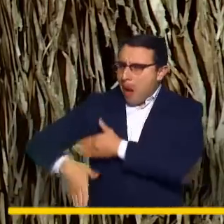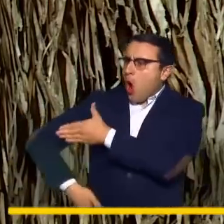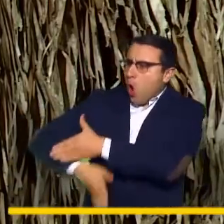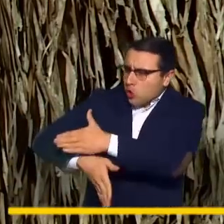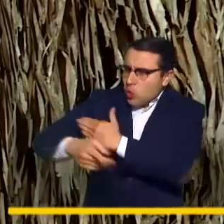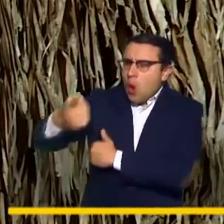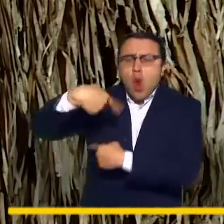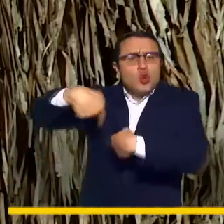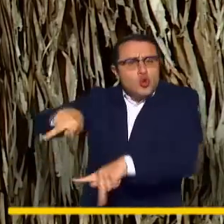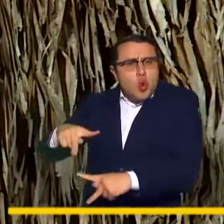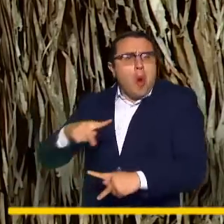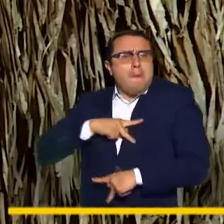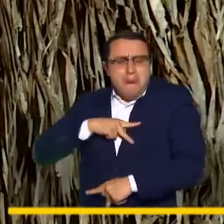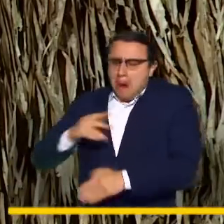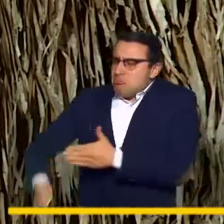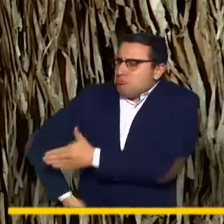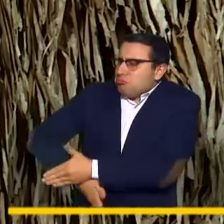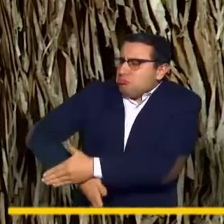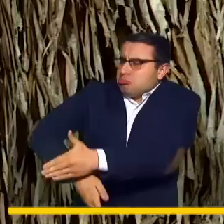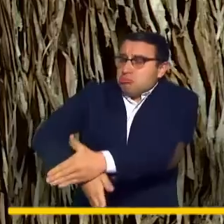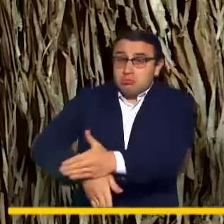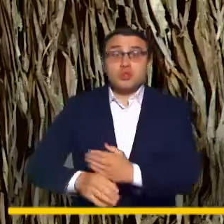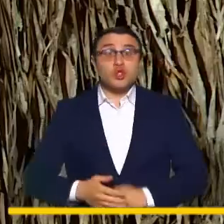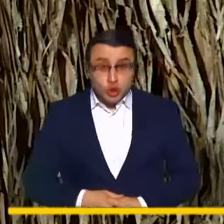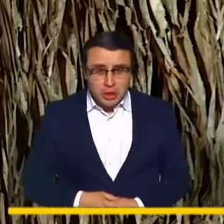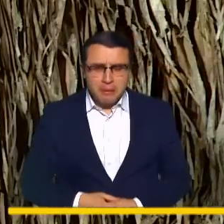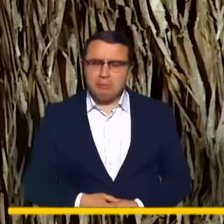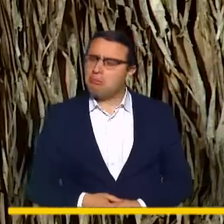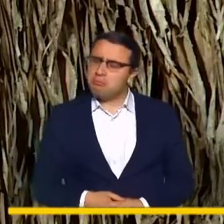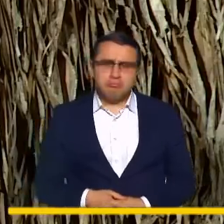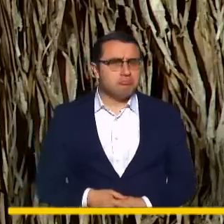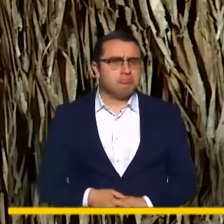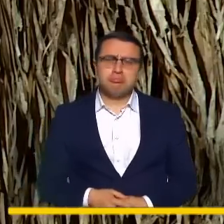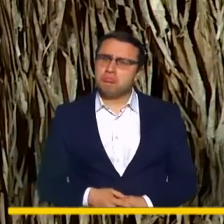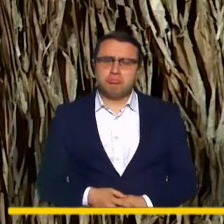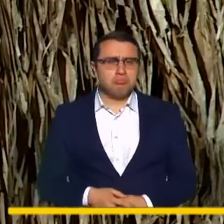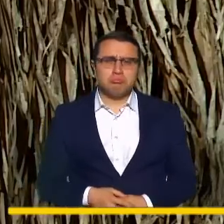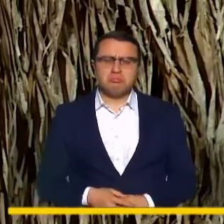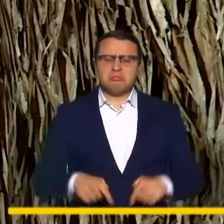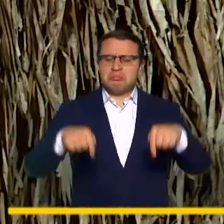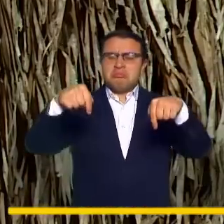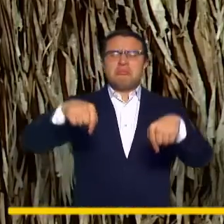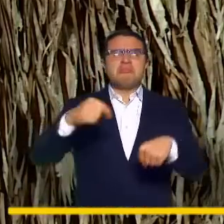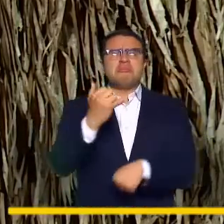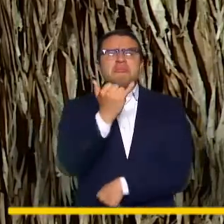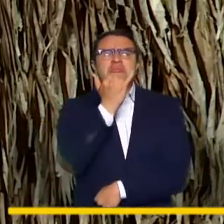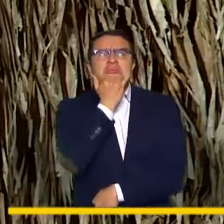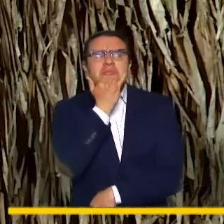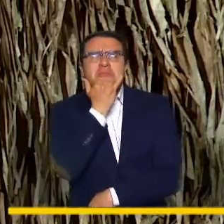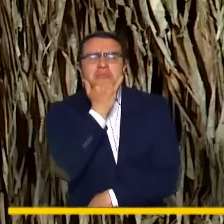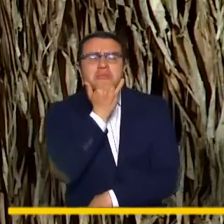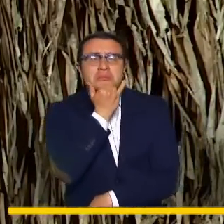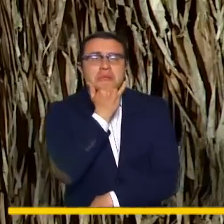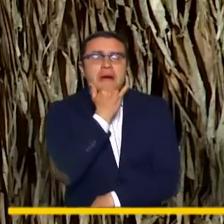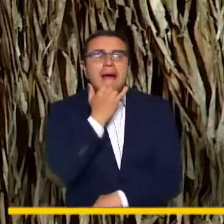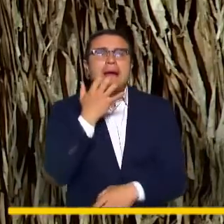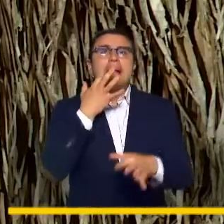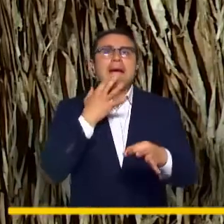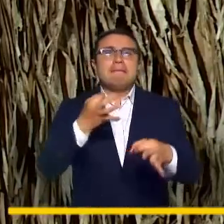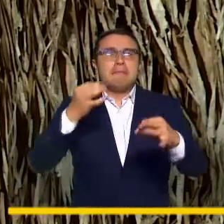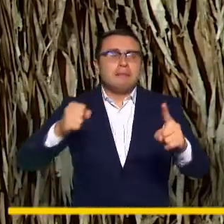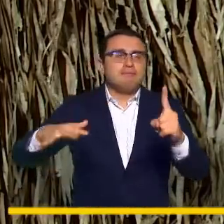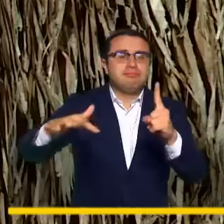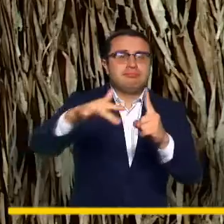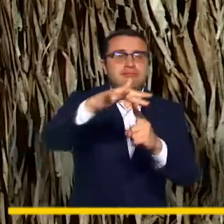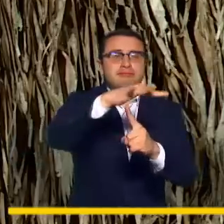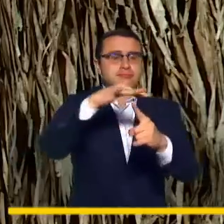y de ellas. No, lo que aquí hubo fue la realidad de lo que ha pasado